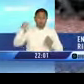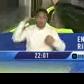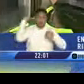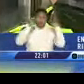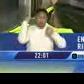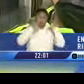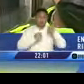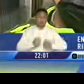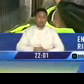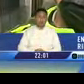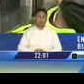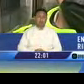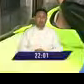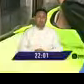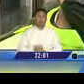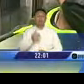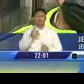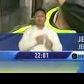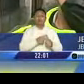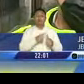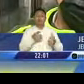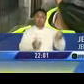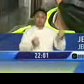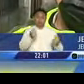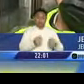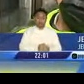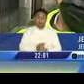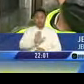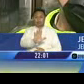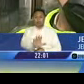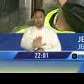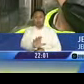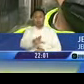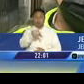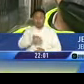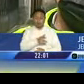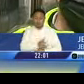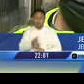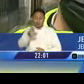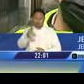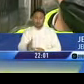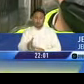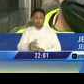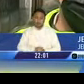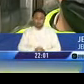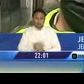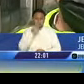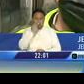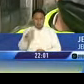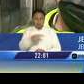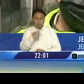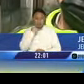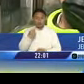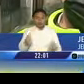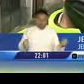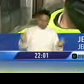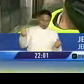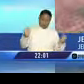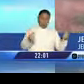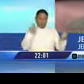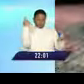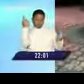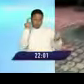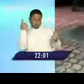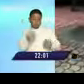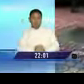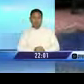uniformados. A identificar primero al vehículo y hacer parar la marcha. Una vez que para la marcha, se percata que el conductor estaba en estado de embriaguez.